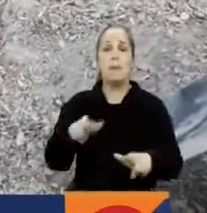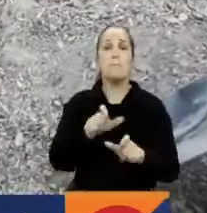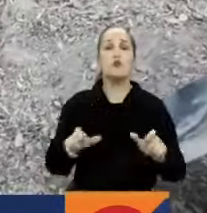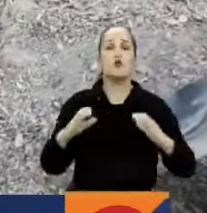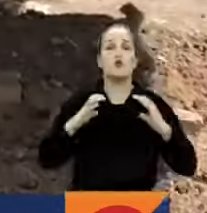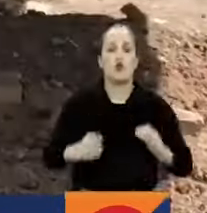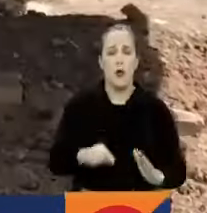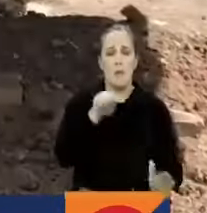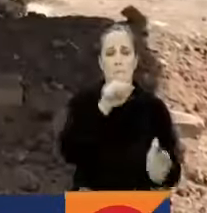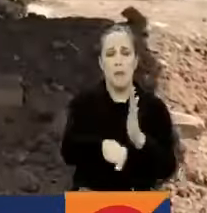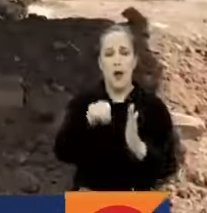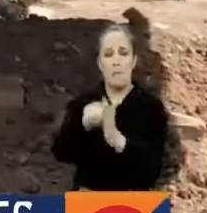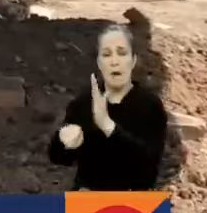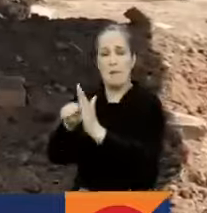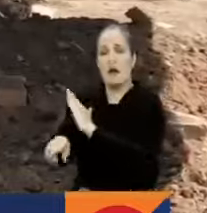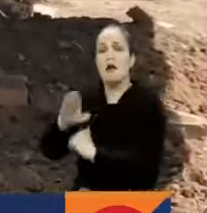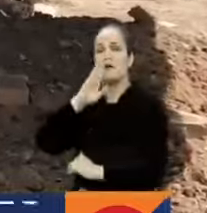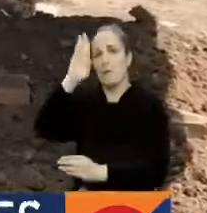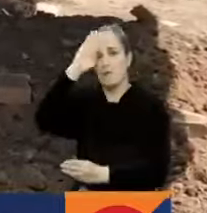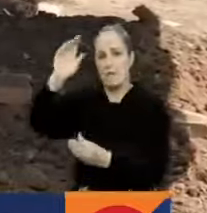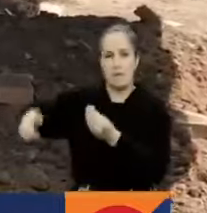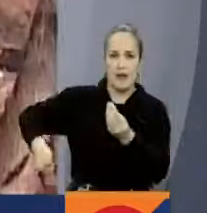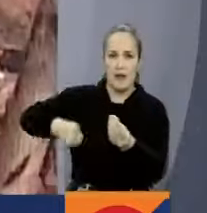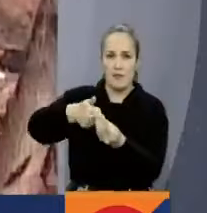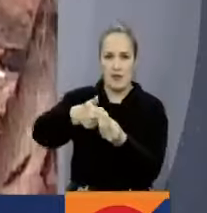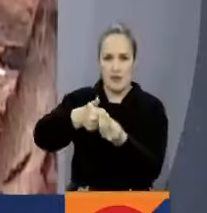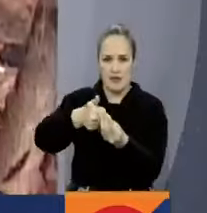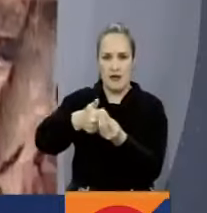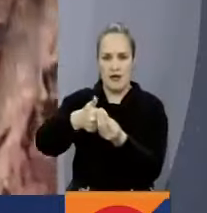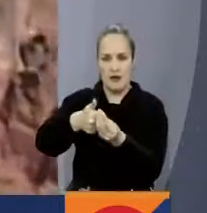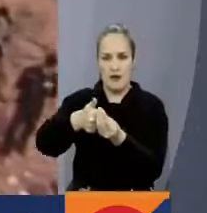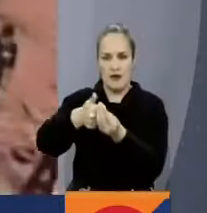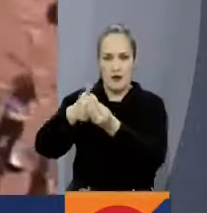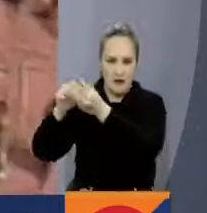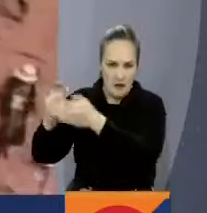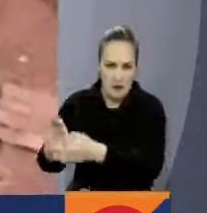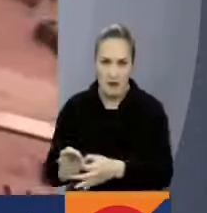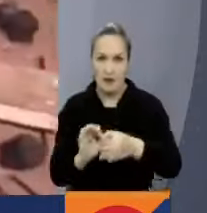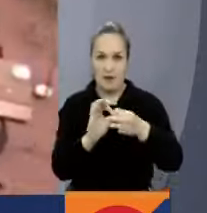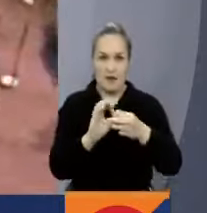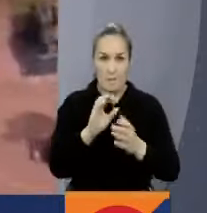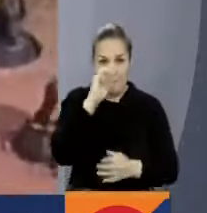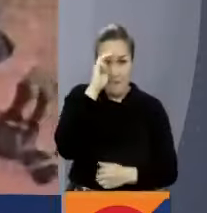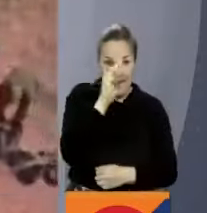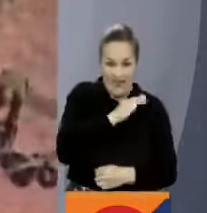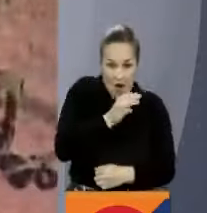asesinados por los paramilitares en connivencia con grupos del ejército nacional